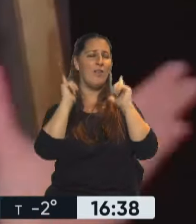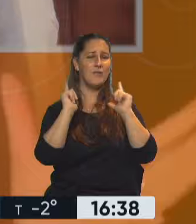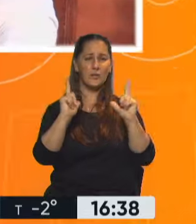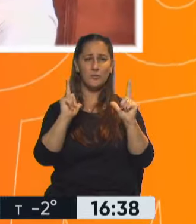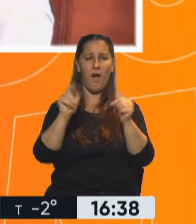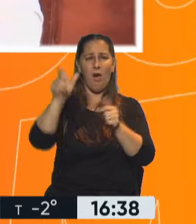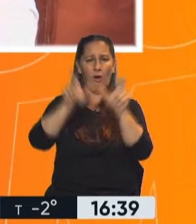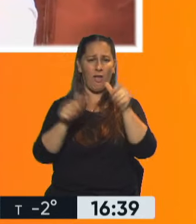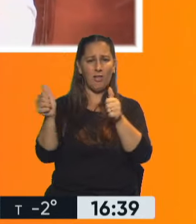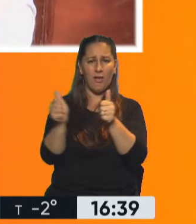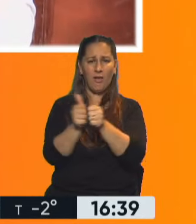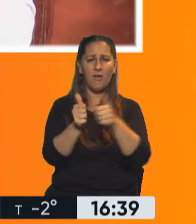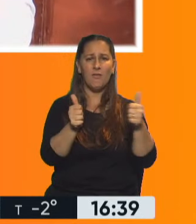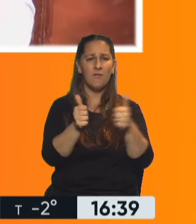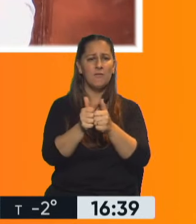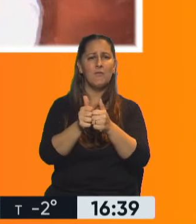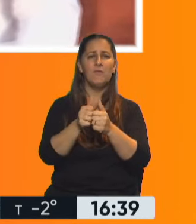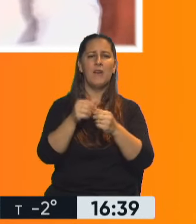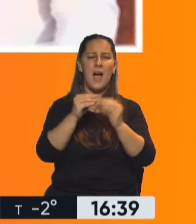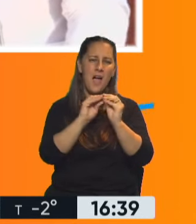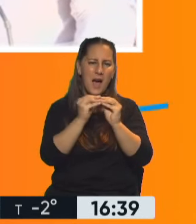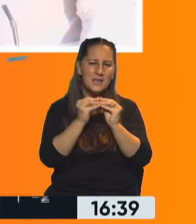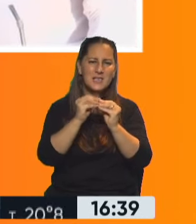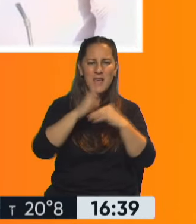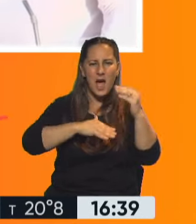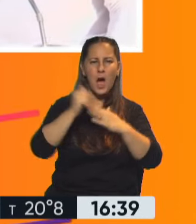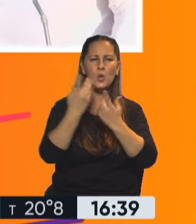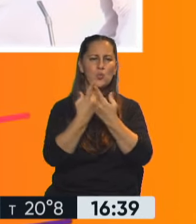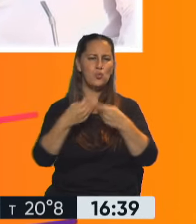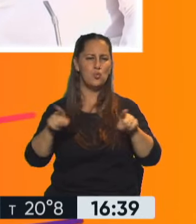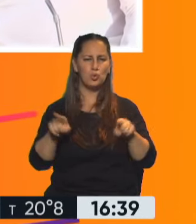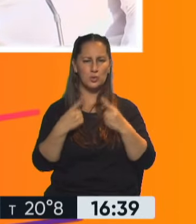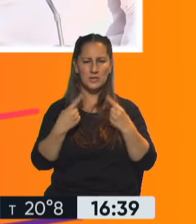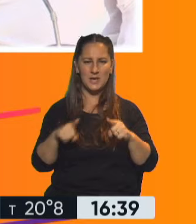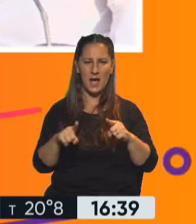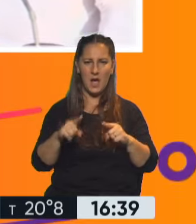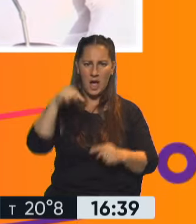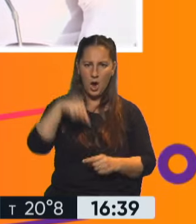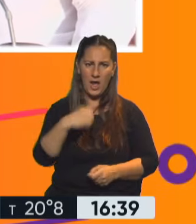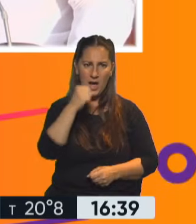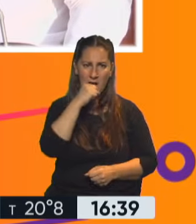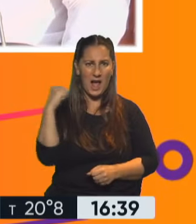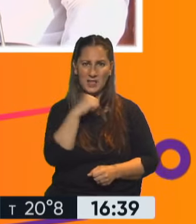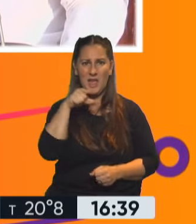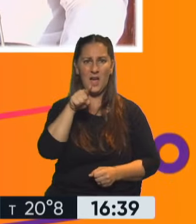bien acompañado, rodeado de artesanos, de buena música. Pero ahora, ¿qué vas a cantar, Goico?